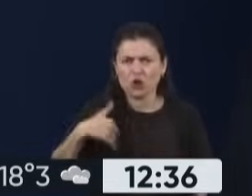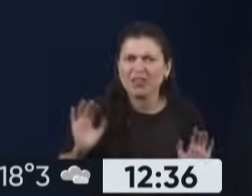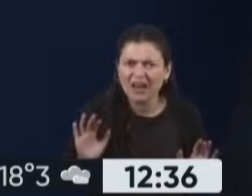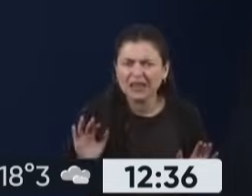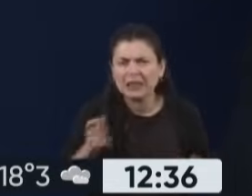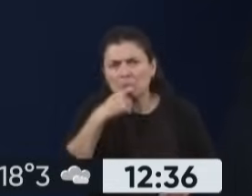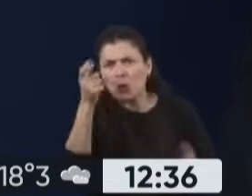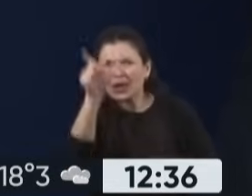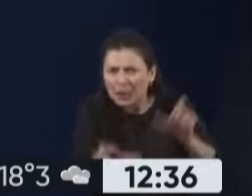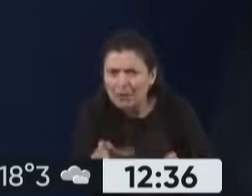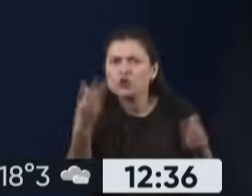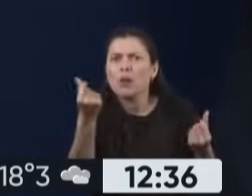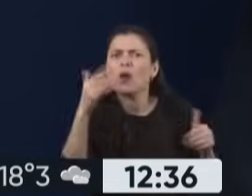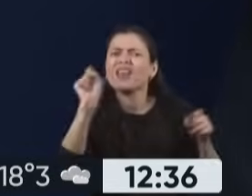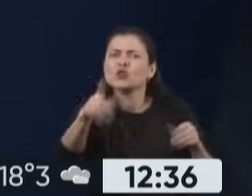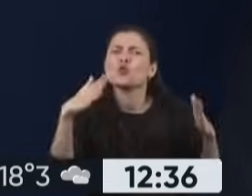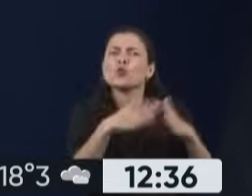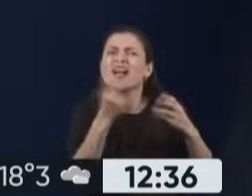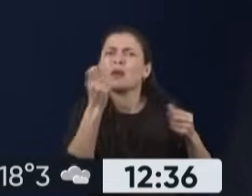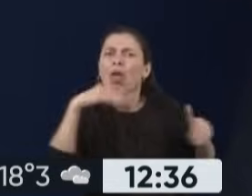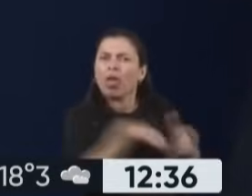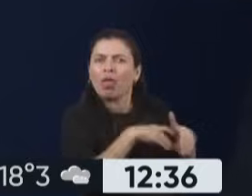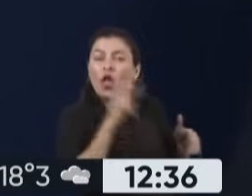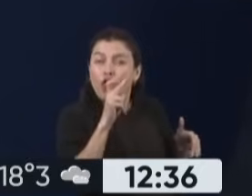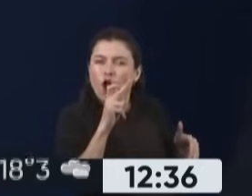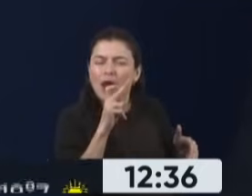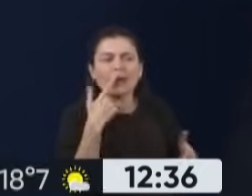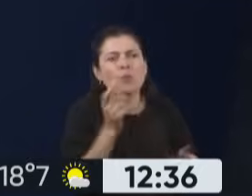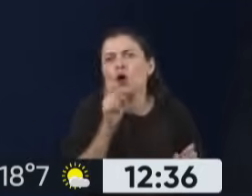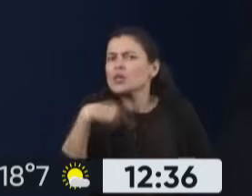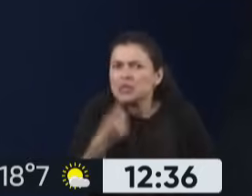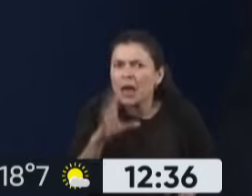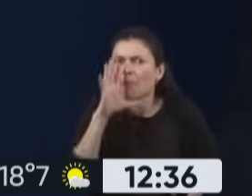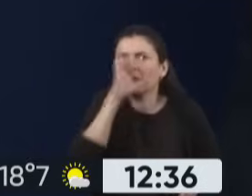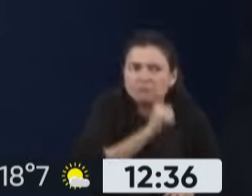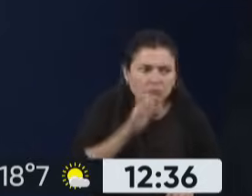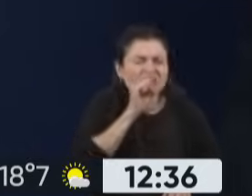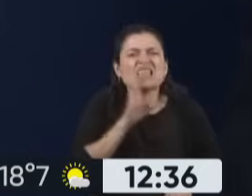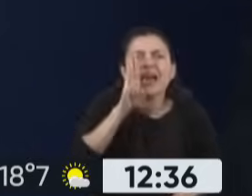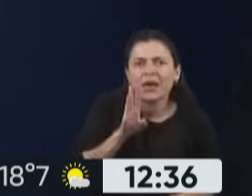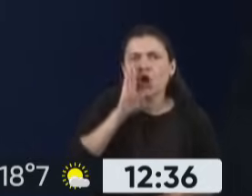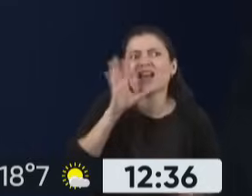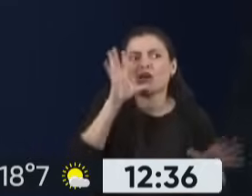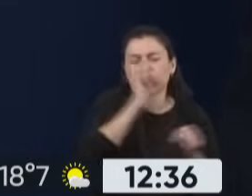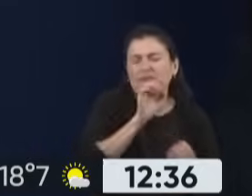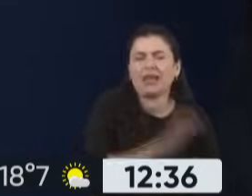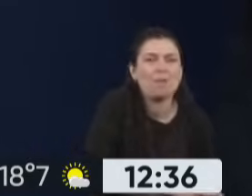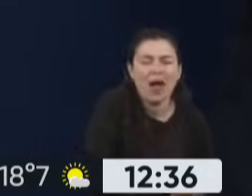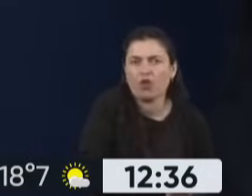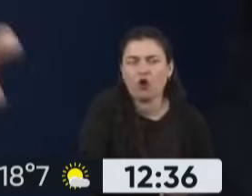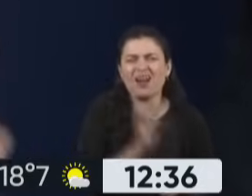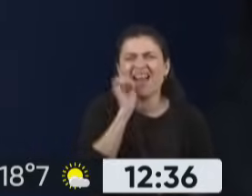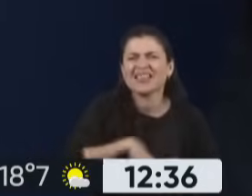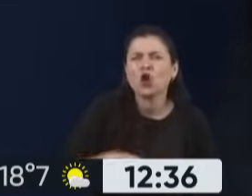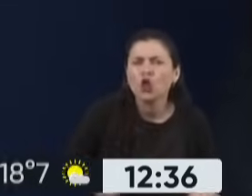hoy está forzado a usarlos en negro, porque no tiene la forma digamos, porque tiene